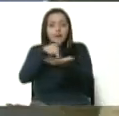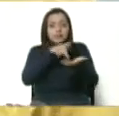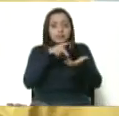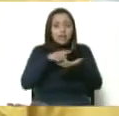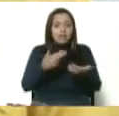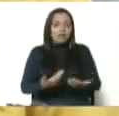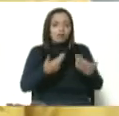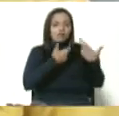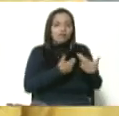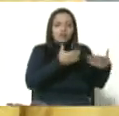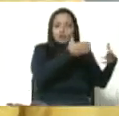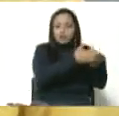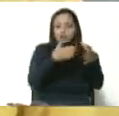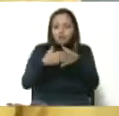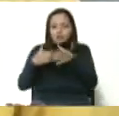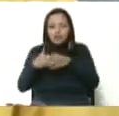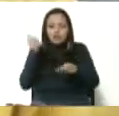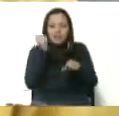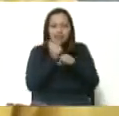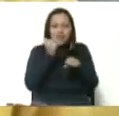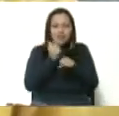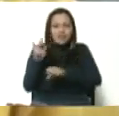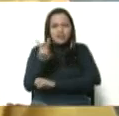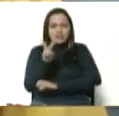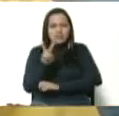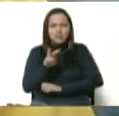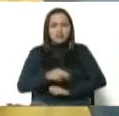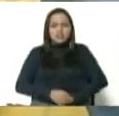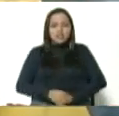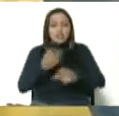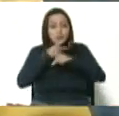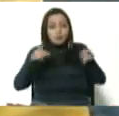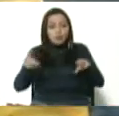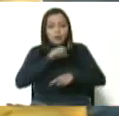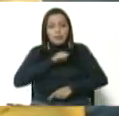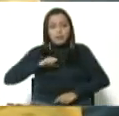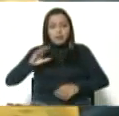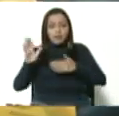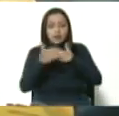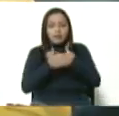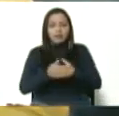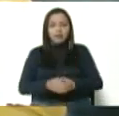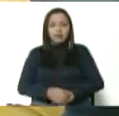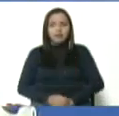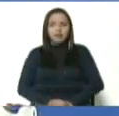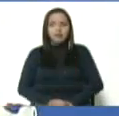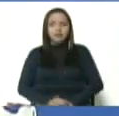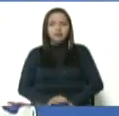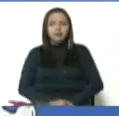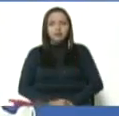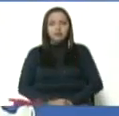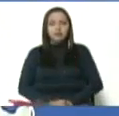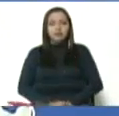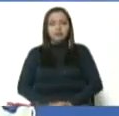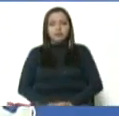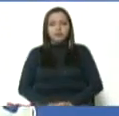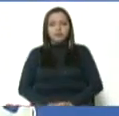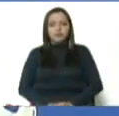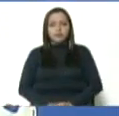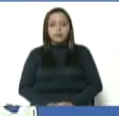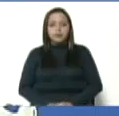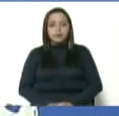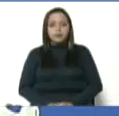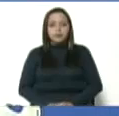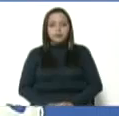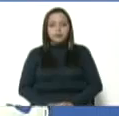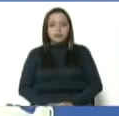de las diferentes organizaciones de la clase trabajadora del sector público y privado. Yo por andar con los chistes malos cuando mencioné lo del sindicato, la compañera se me